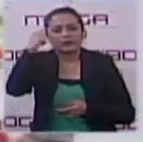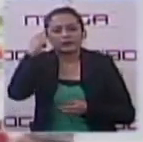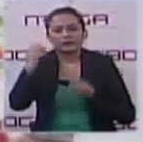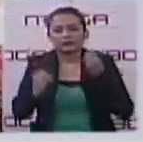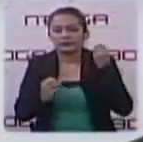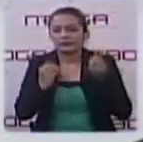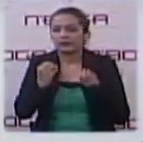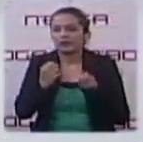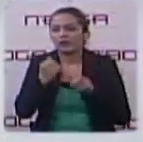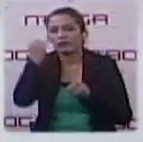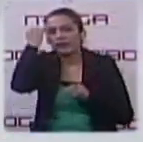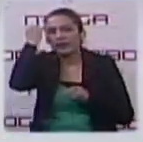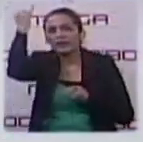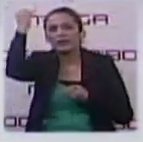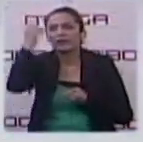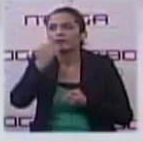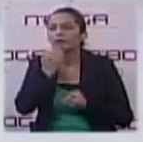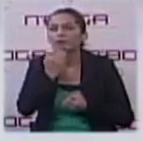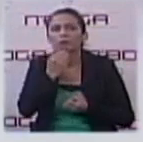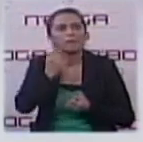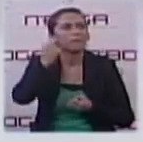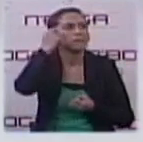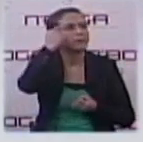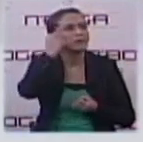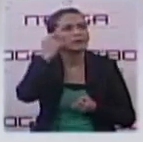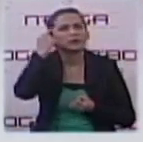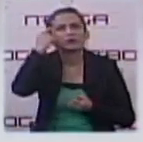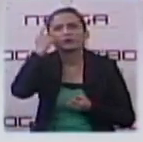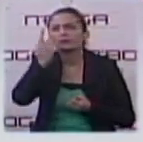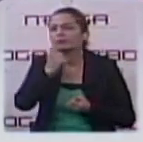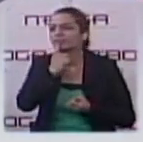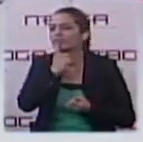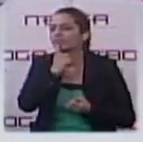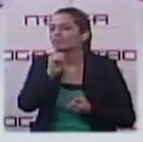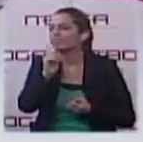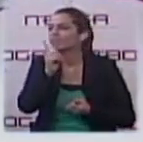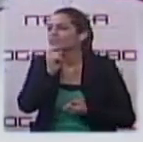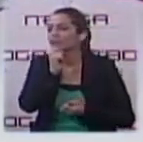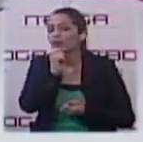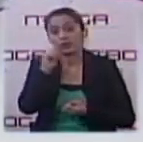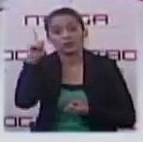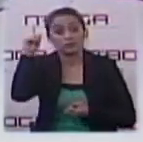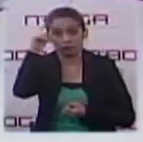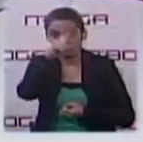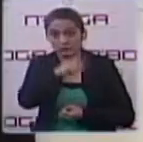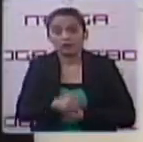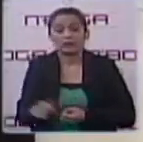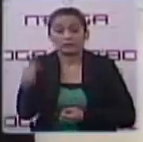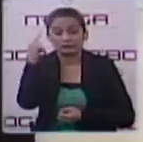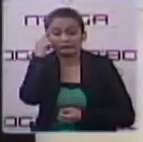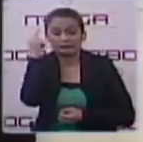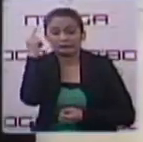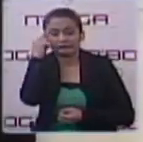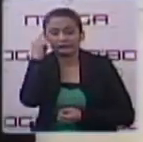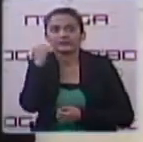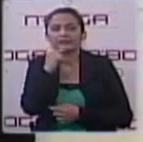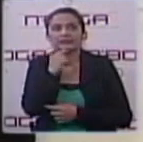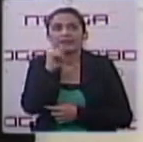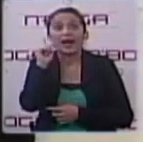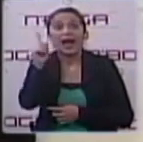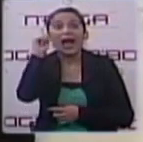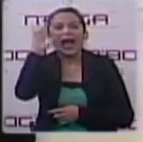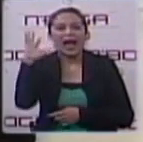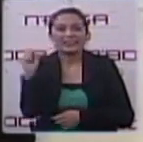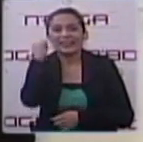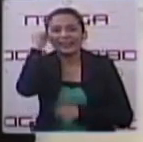y no le encuentras ese algo especial encontrar ese algo especial es super complicado pero cuando lo logras es super